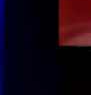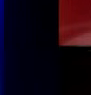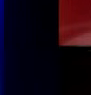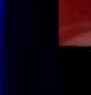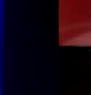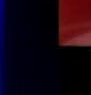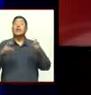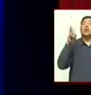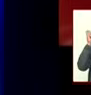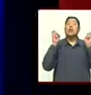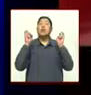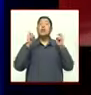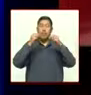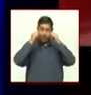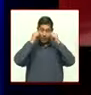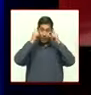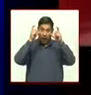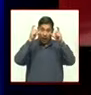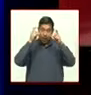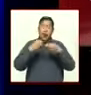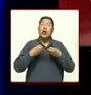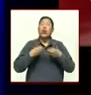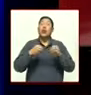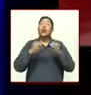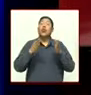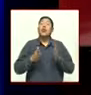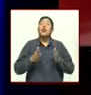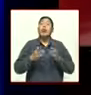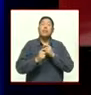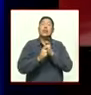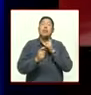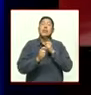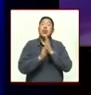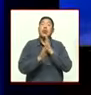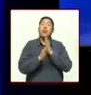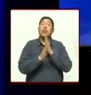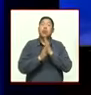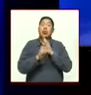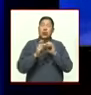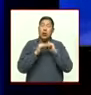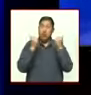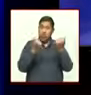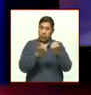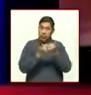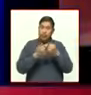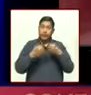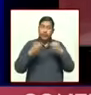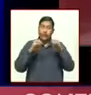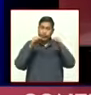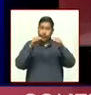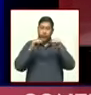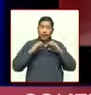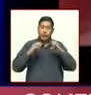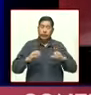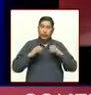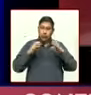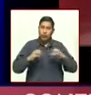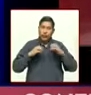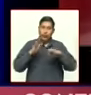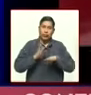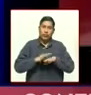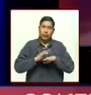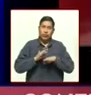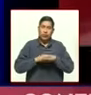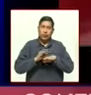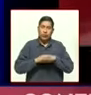En el marco de la campaña Abre los Ojos, las comerciantes que se encuentran en la terminal de buses que pertenecen a una asociación de kioscos han sido capacitadas para